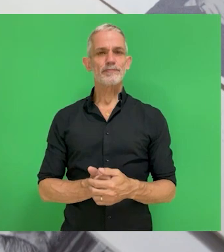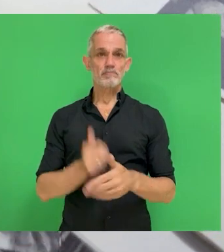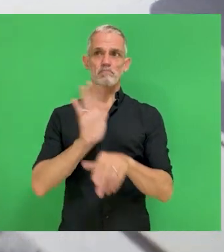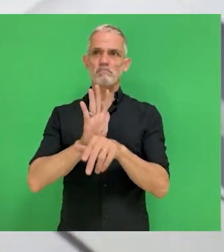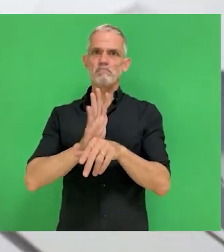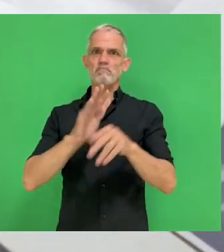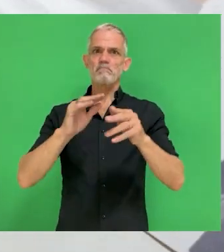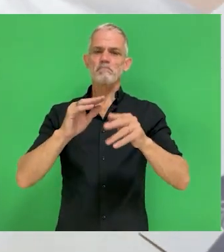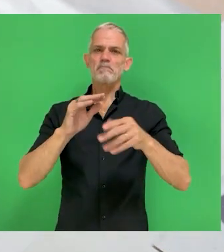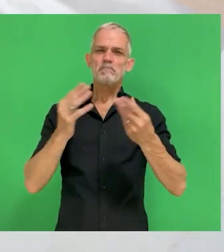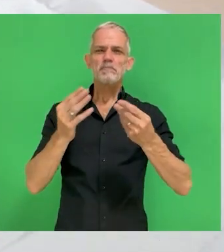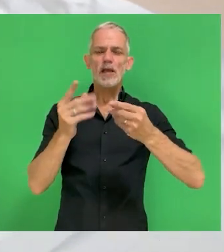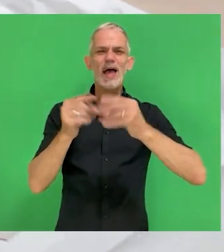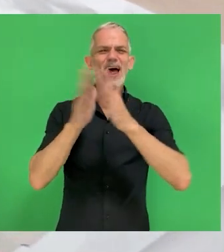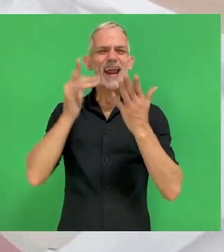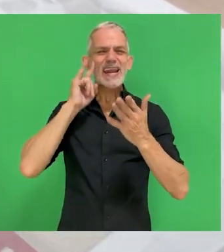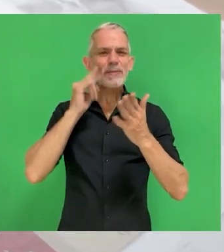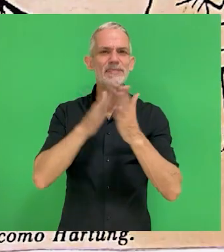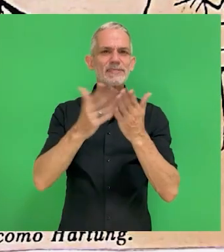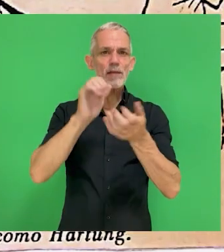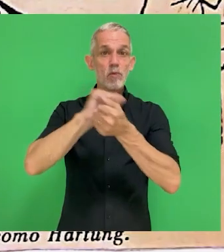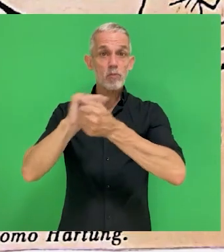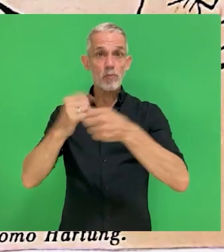significativo de distintas revistas que publicaban